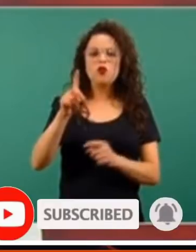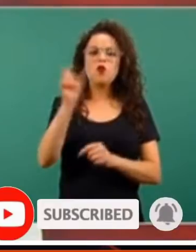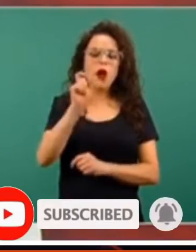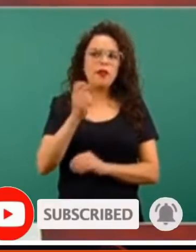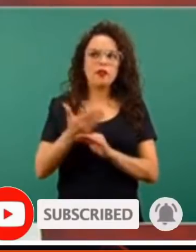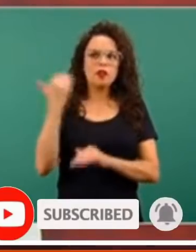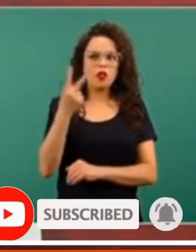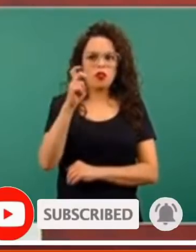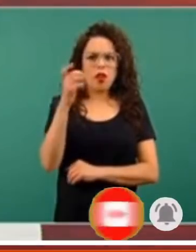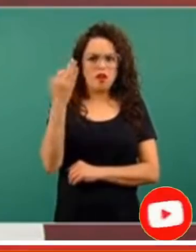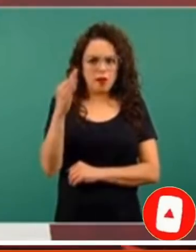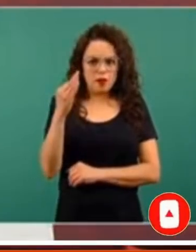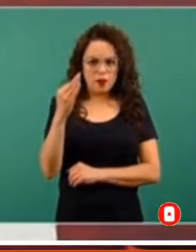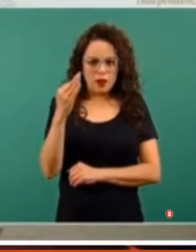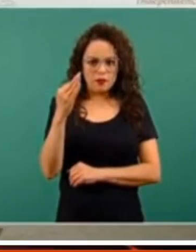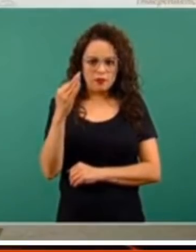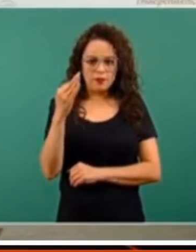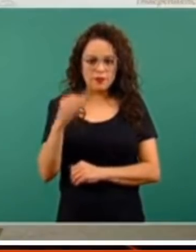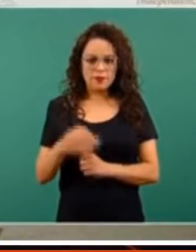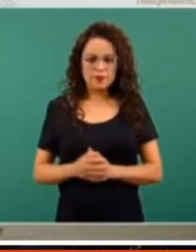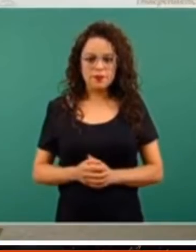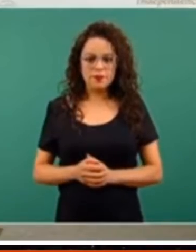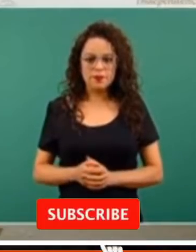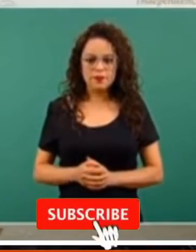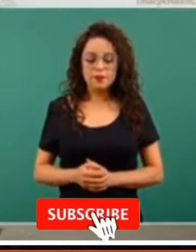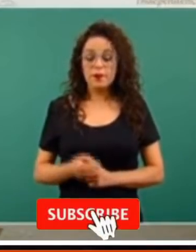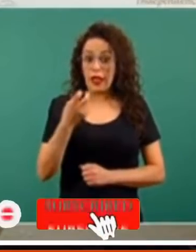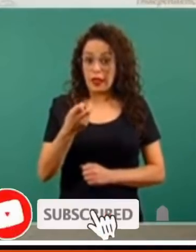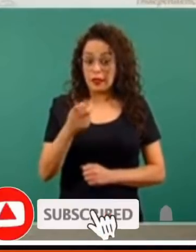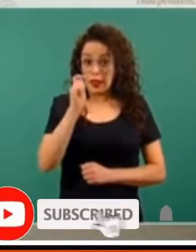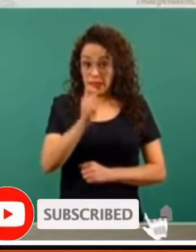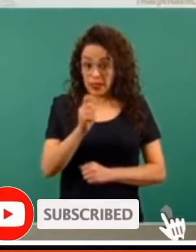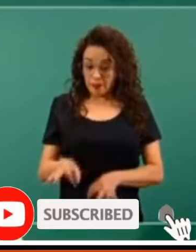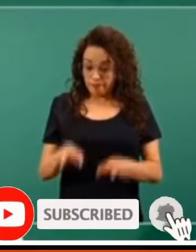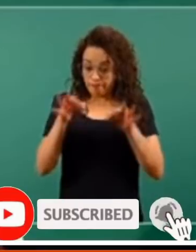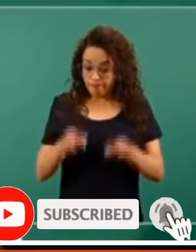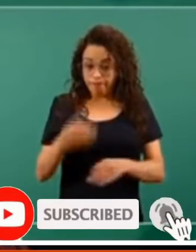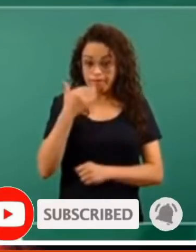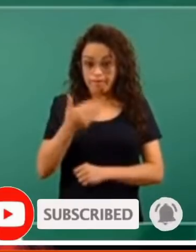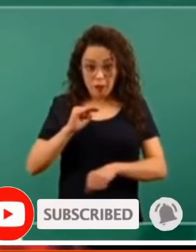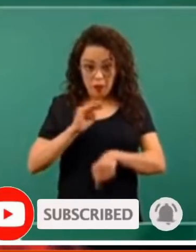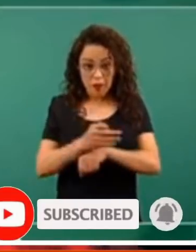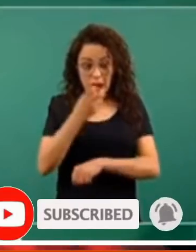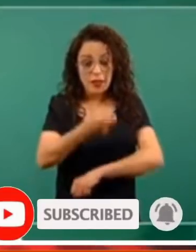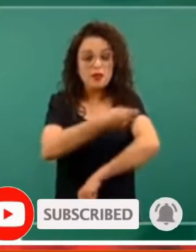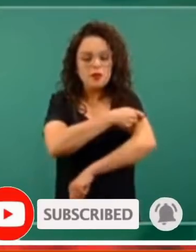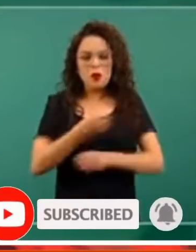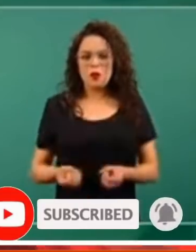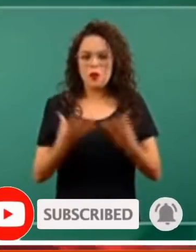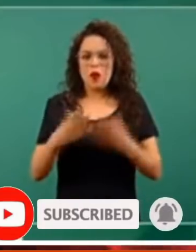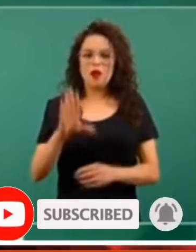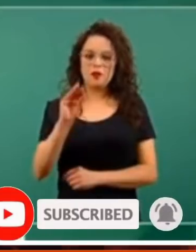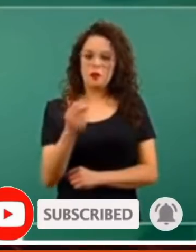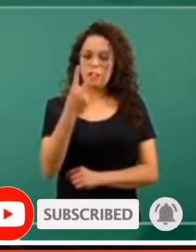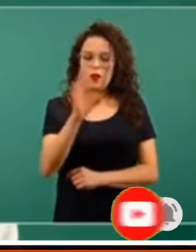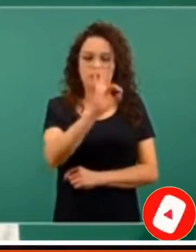próximo pasado, de 2021, la eficacia protectora de esta vacuna es de